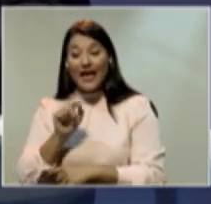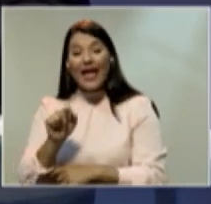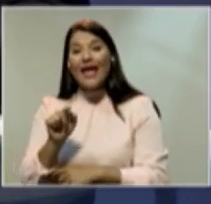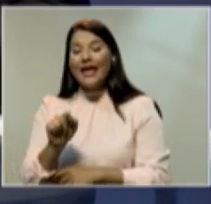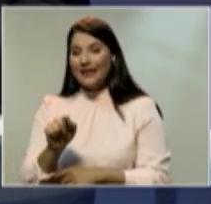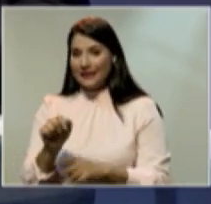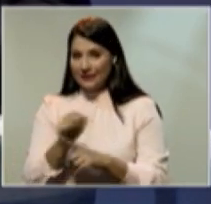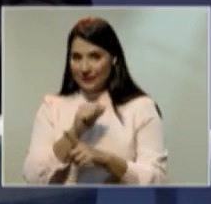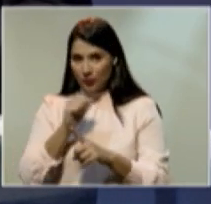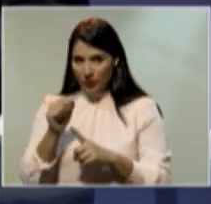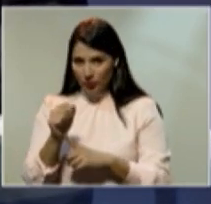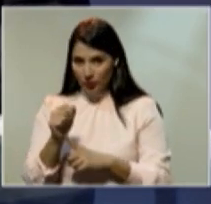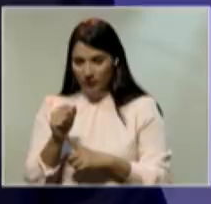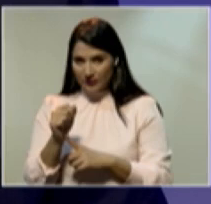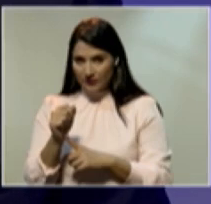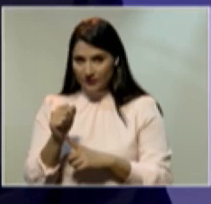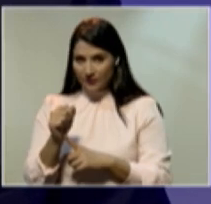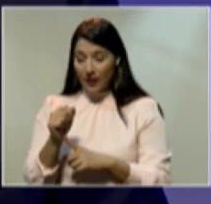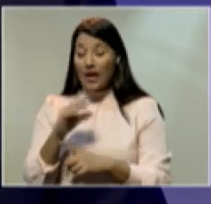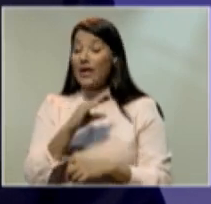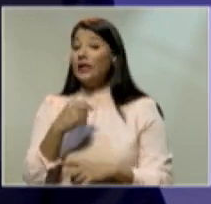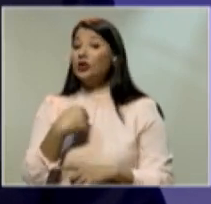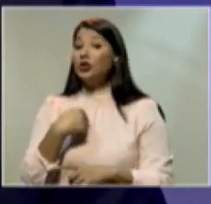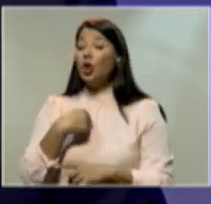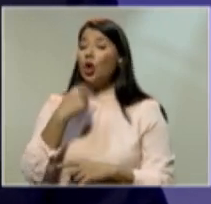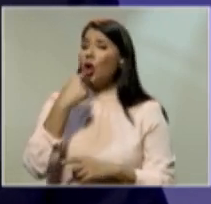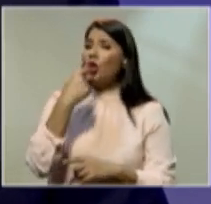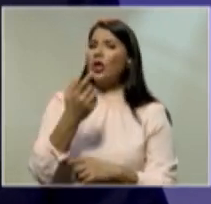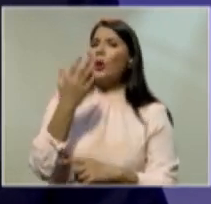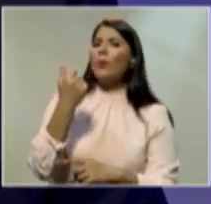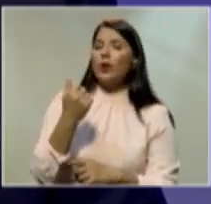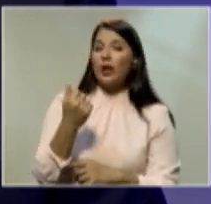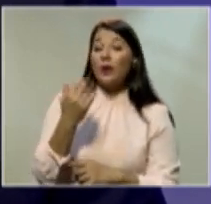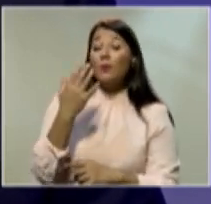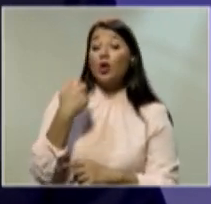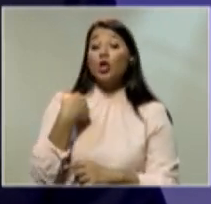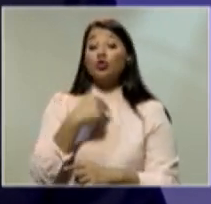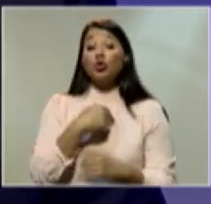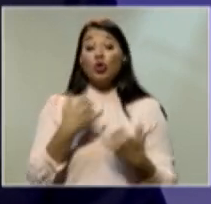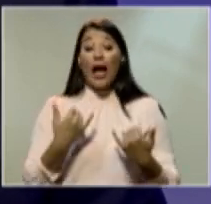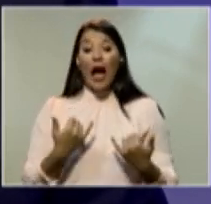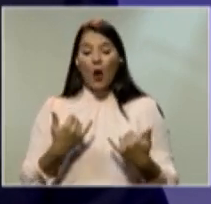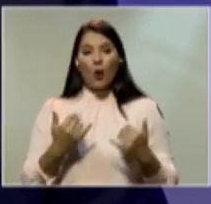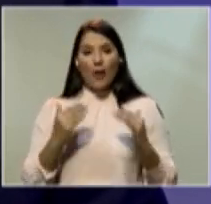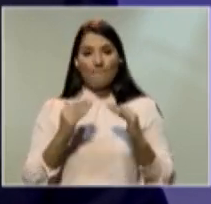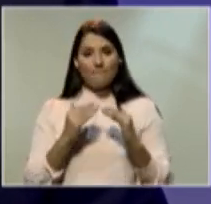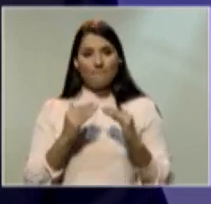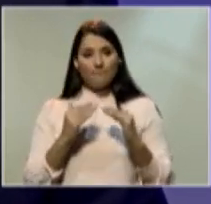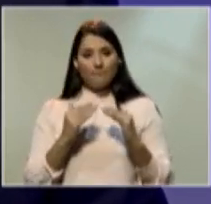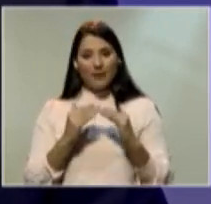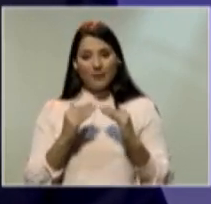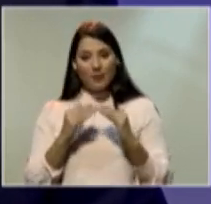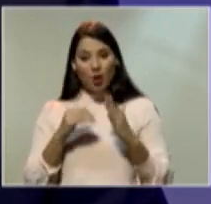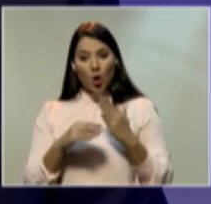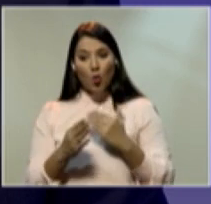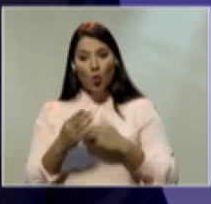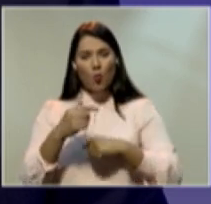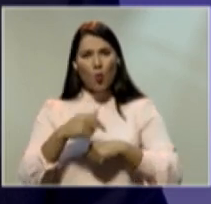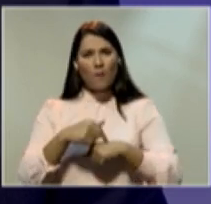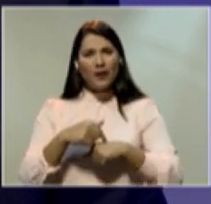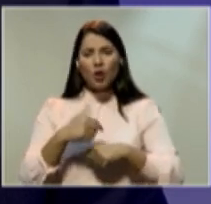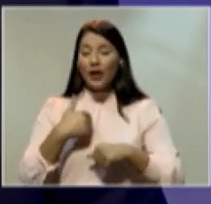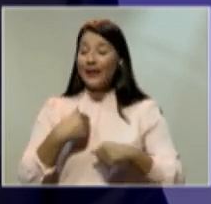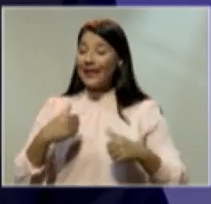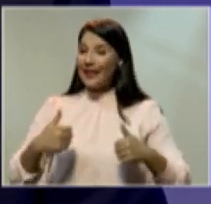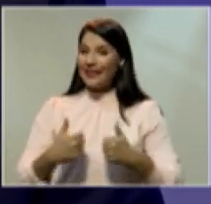cola. Y lo digo porque estamos viviendo en una época que presenta unos